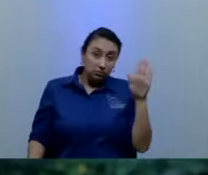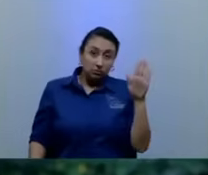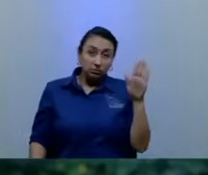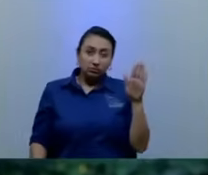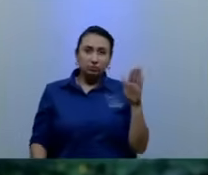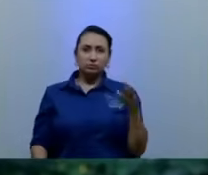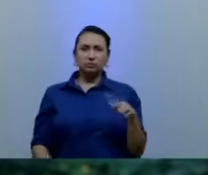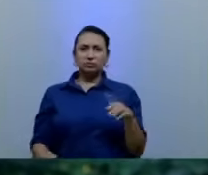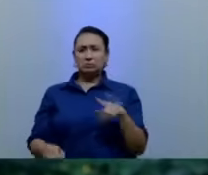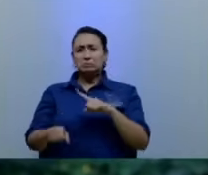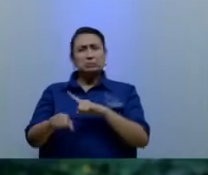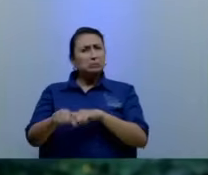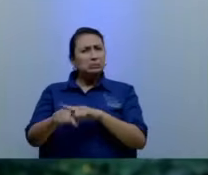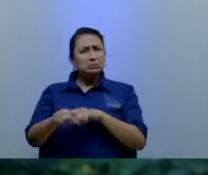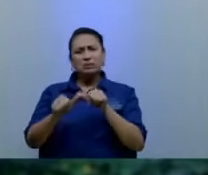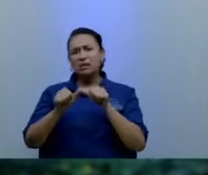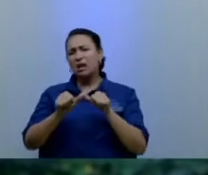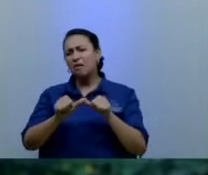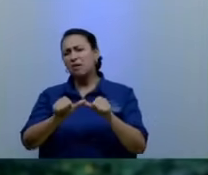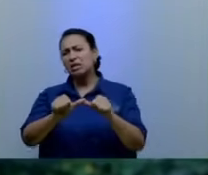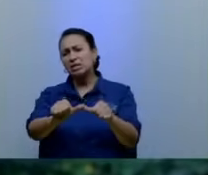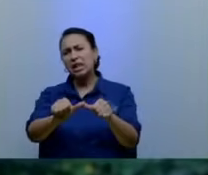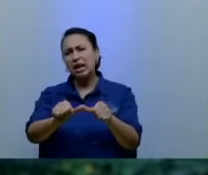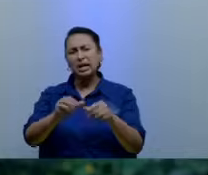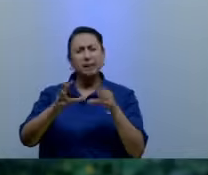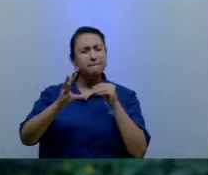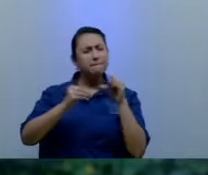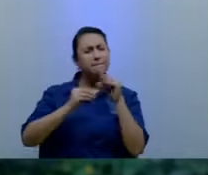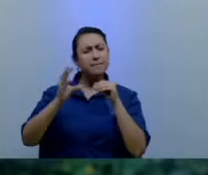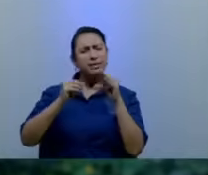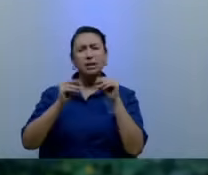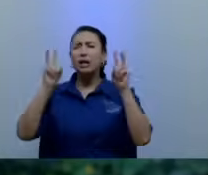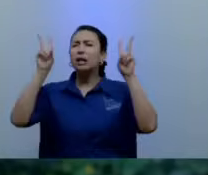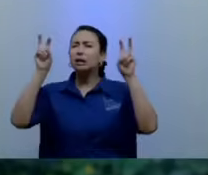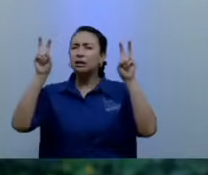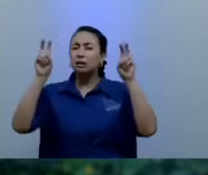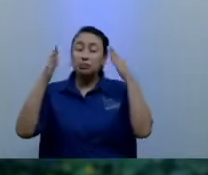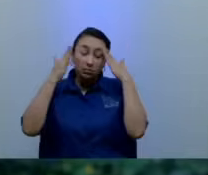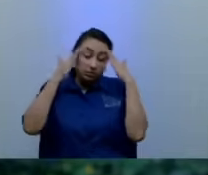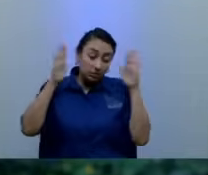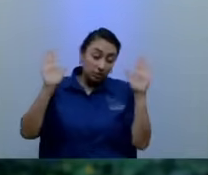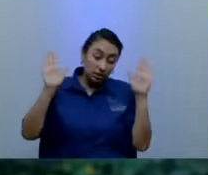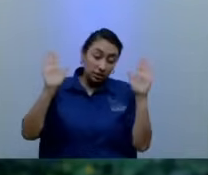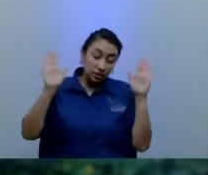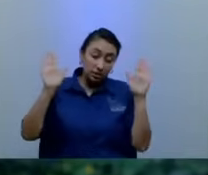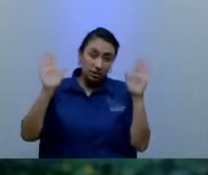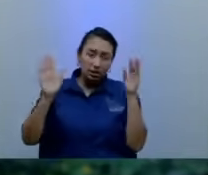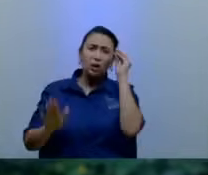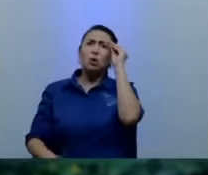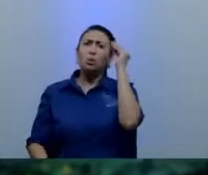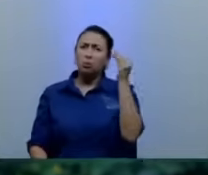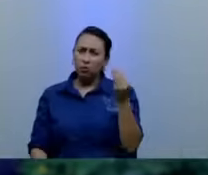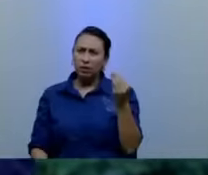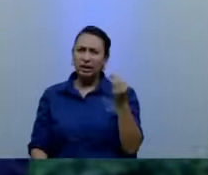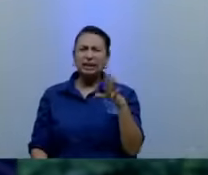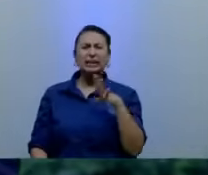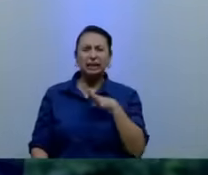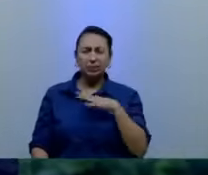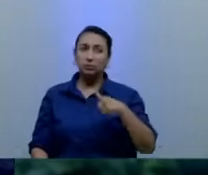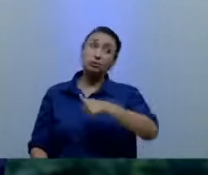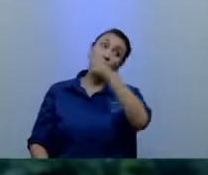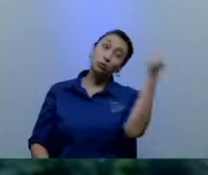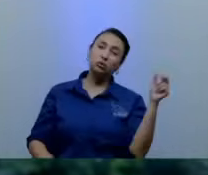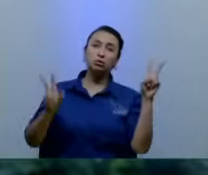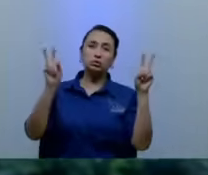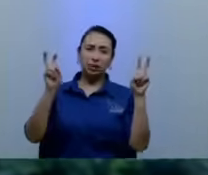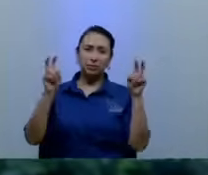a permitir quedarnos ahí estacionados un momento antes de seguir a otras temáticas que también son muy importantes. Pero para ello,